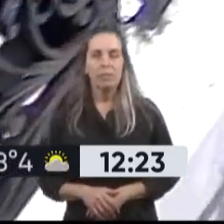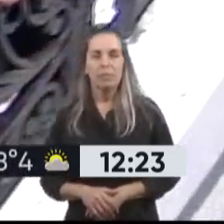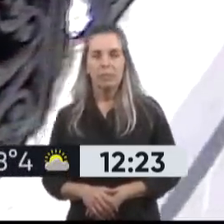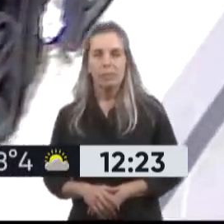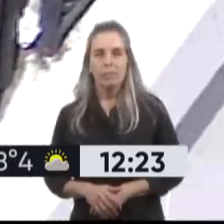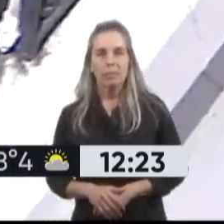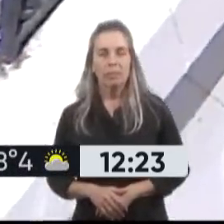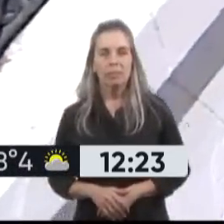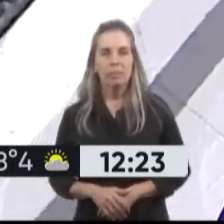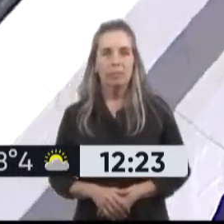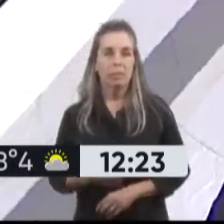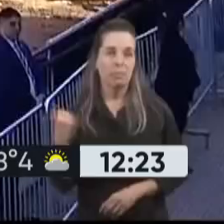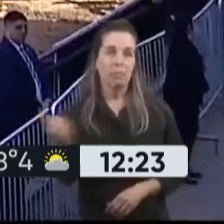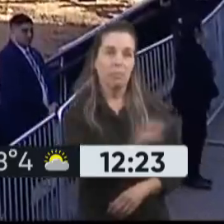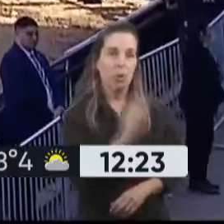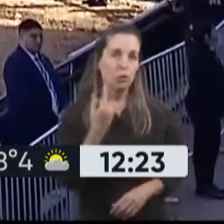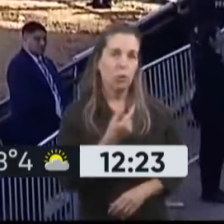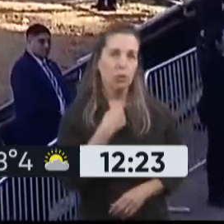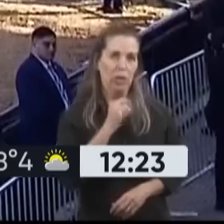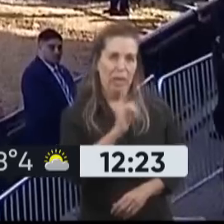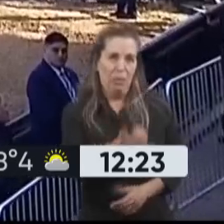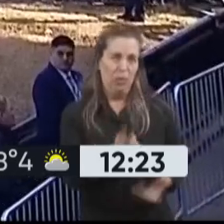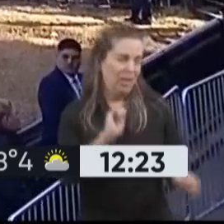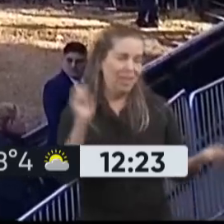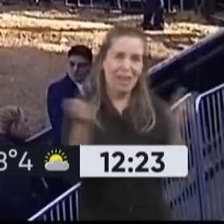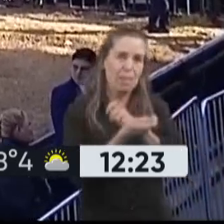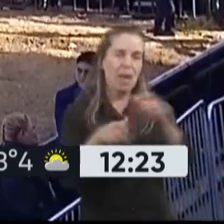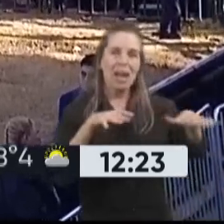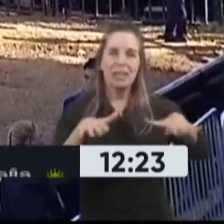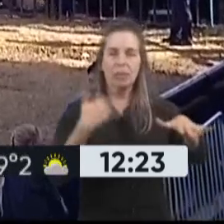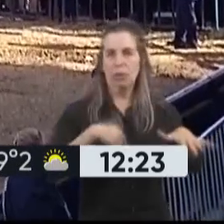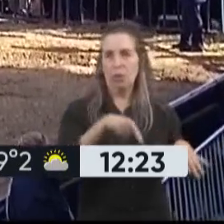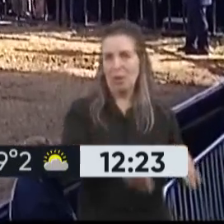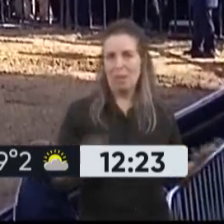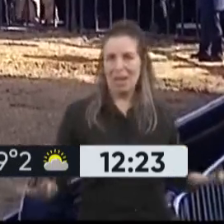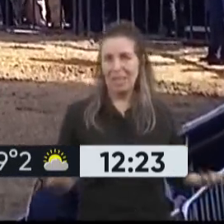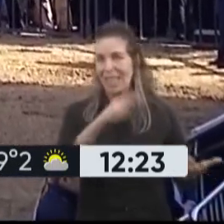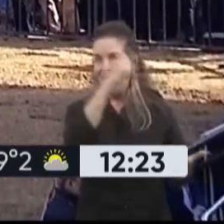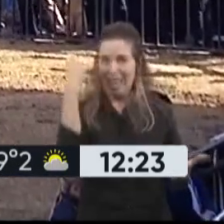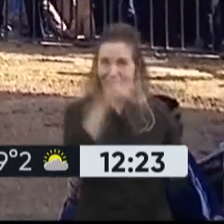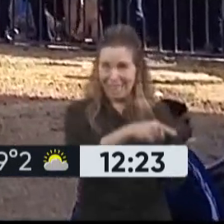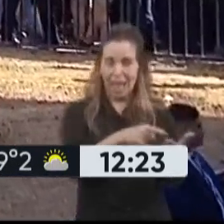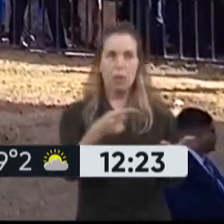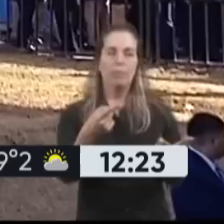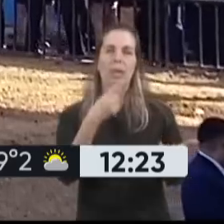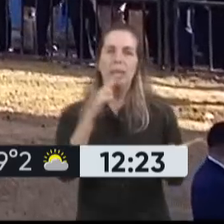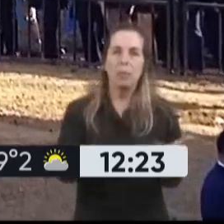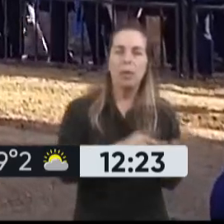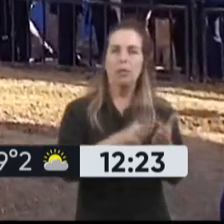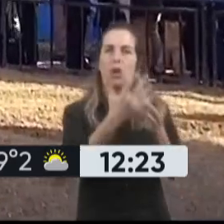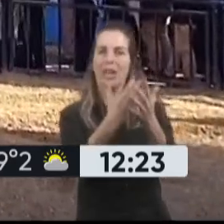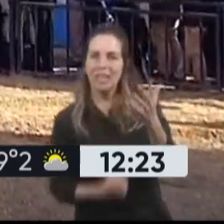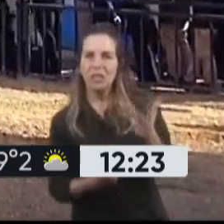Nadie tiene tantas ganas como nosotros de salir de este modelo desastroso donde el Estado, entre retenciones y cepo,